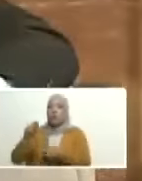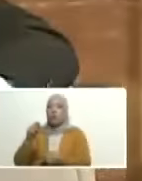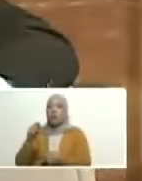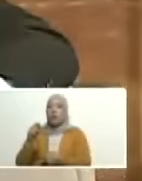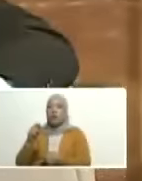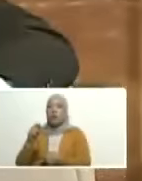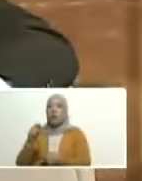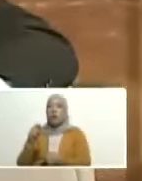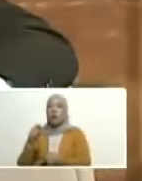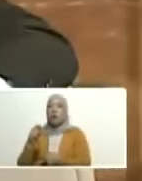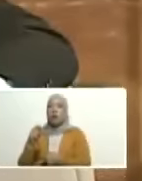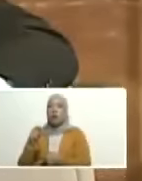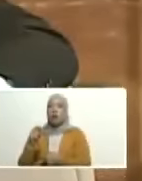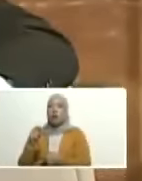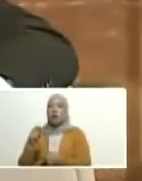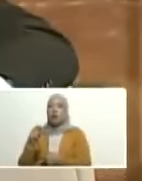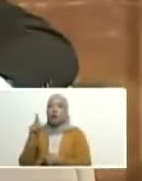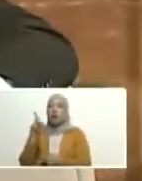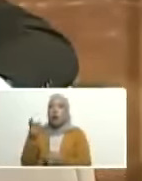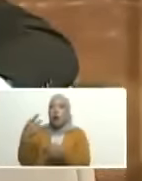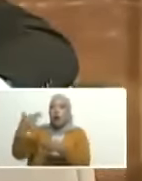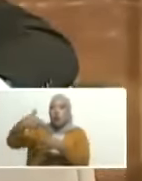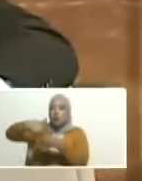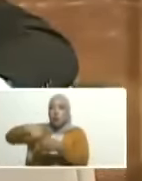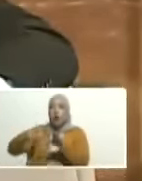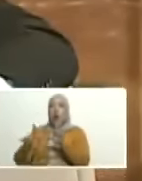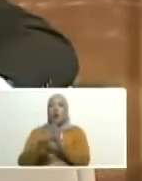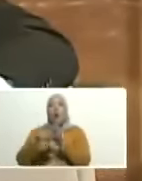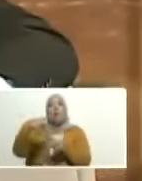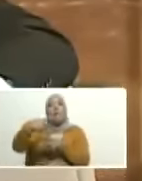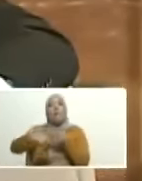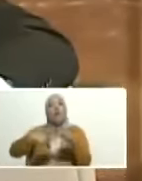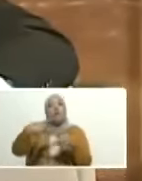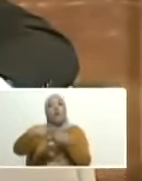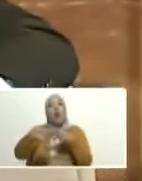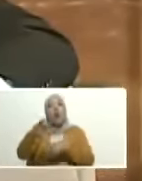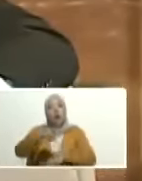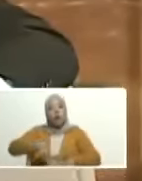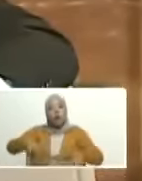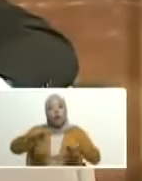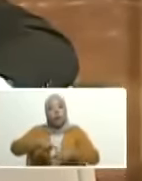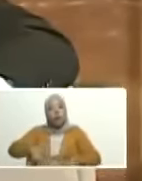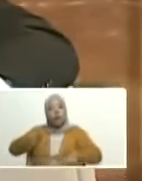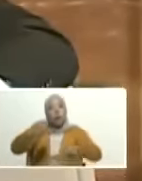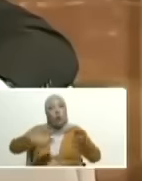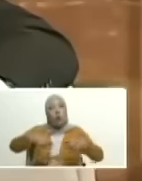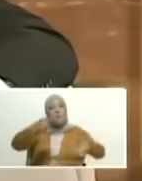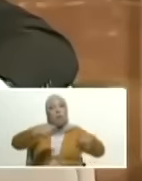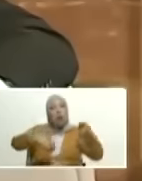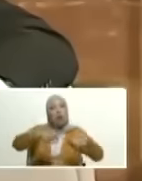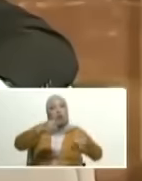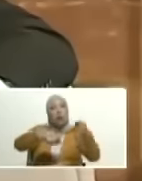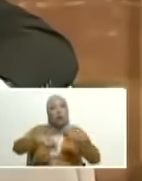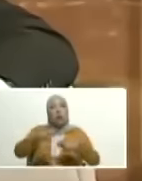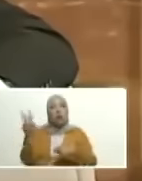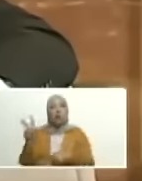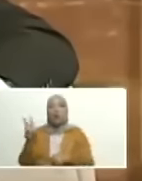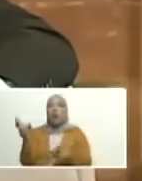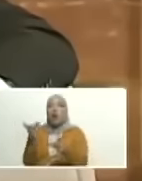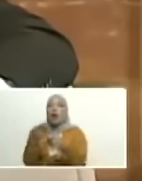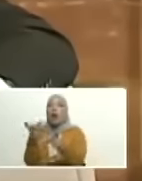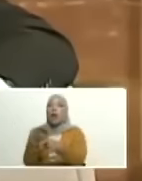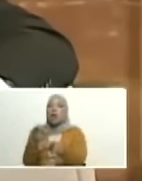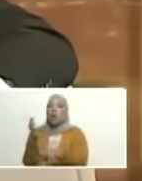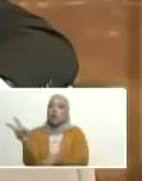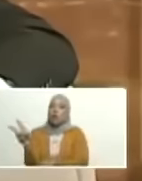ese producto. Una licencia para la producción, exploración, venta, exportación de gas